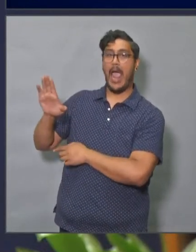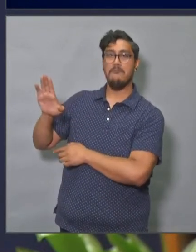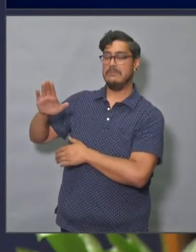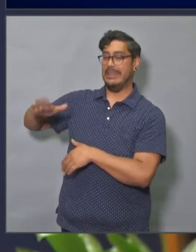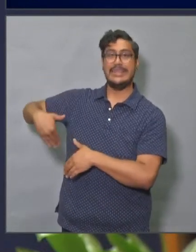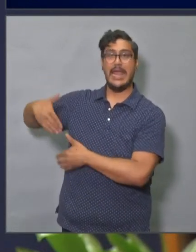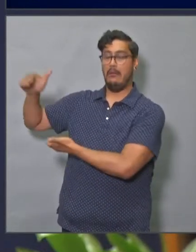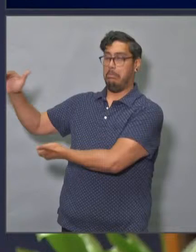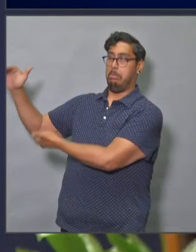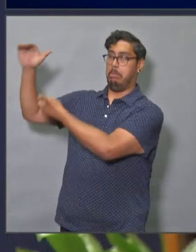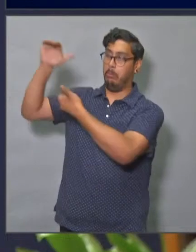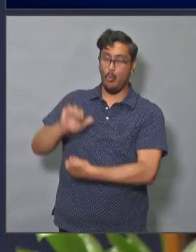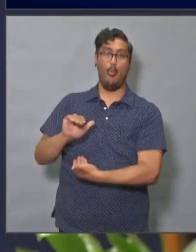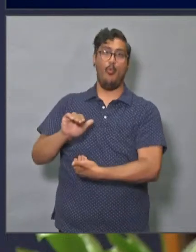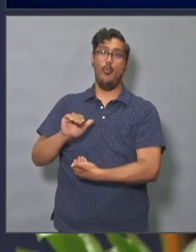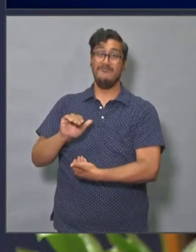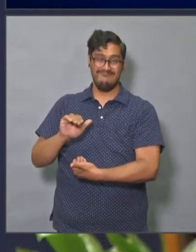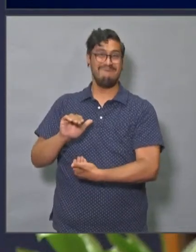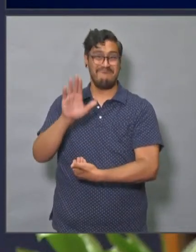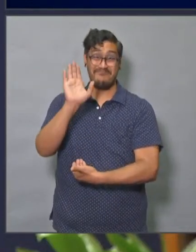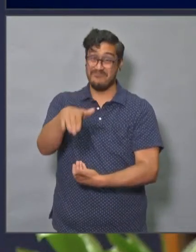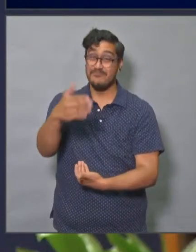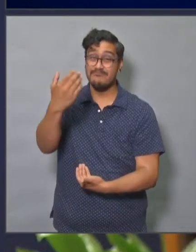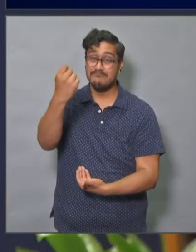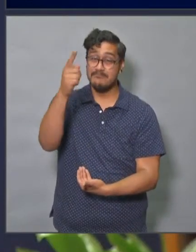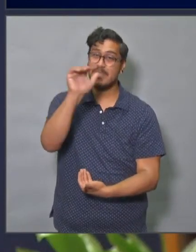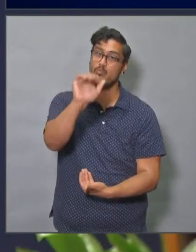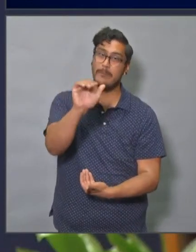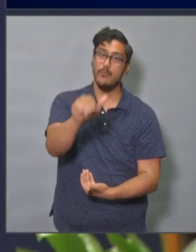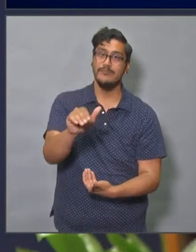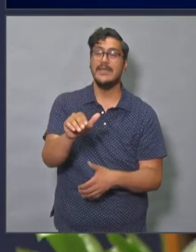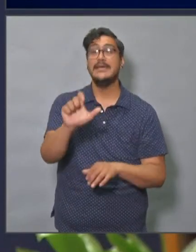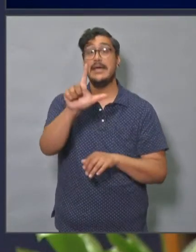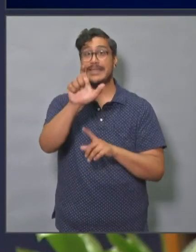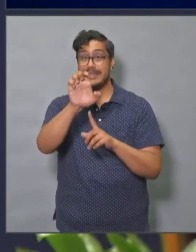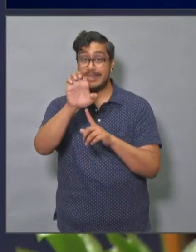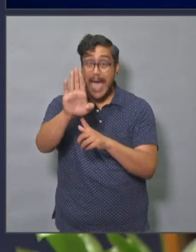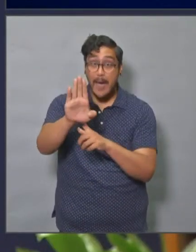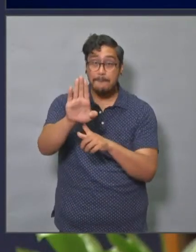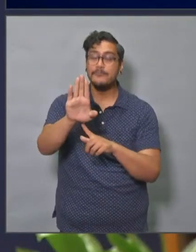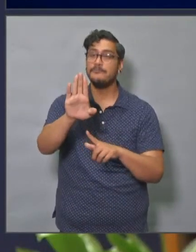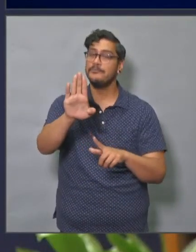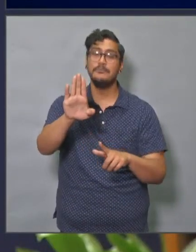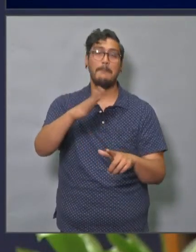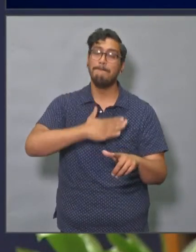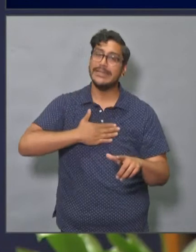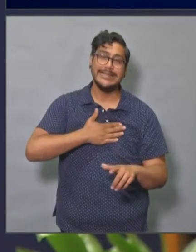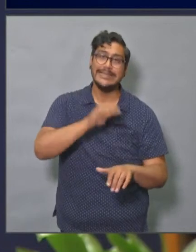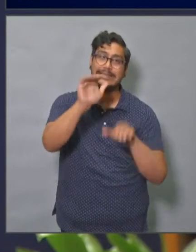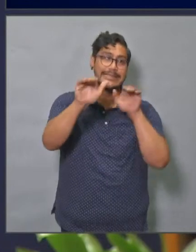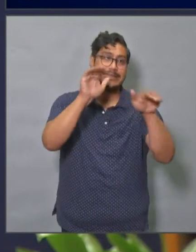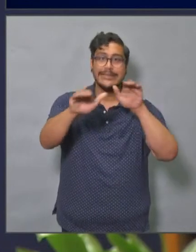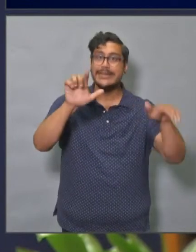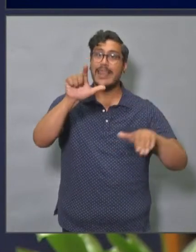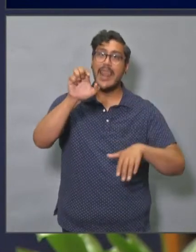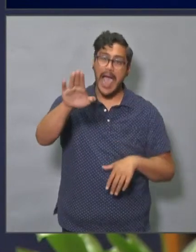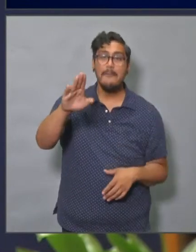Como recordatorio para los laboratorios, es tan importante que informe los resultados de las pruebas al Departamento de